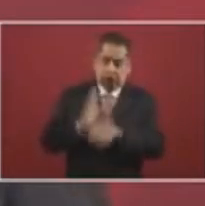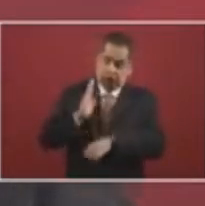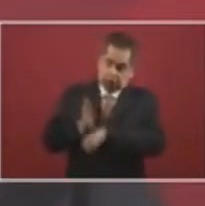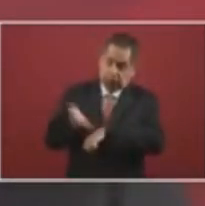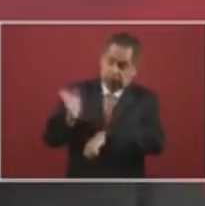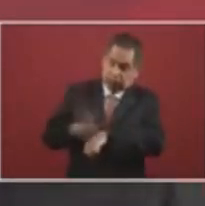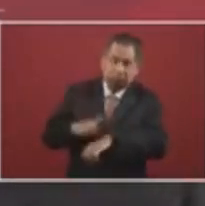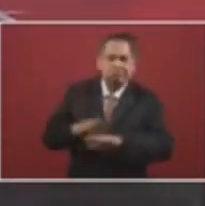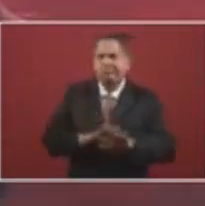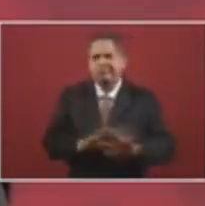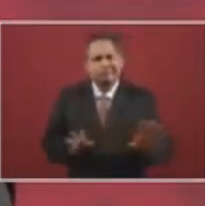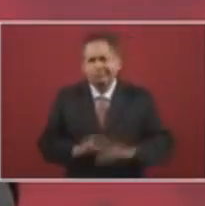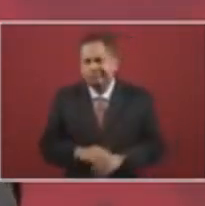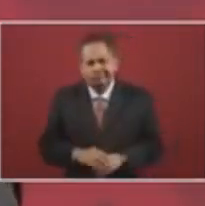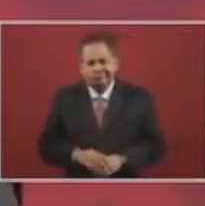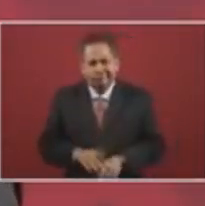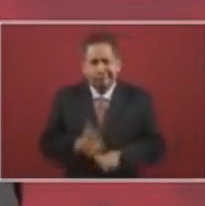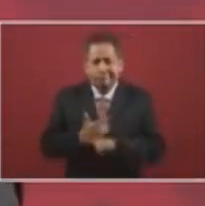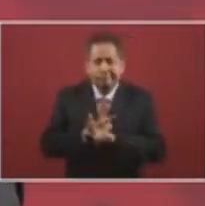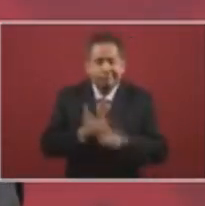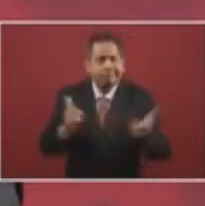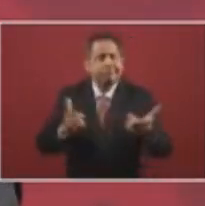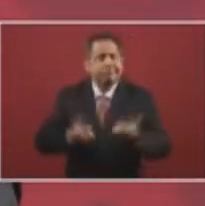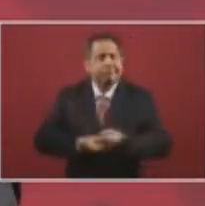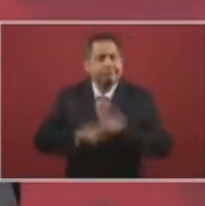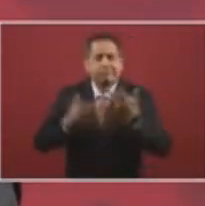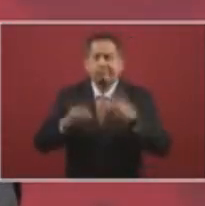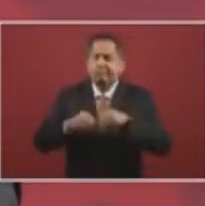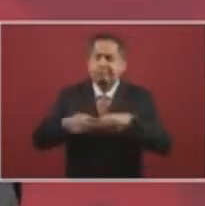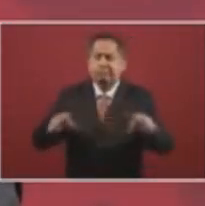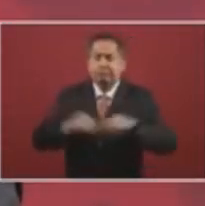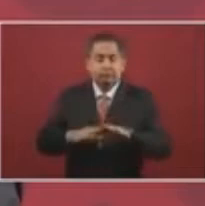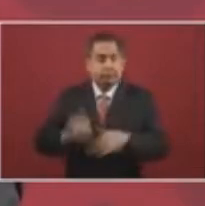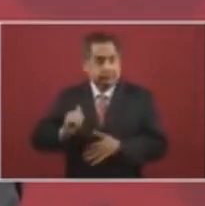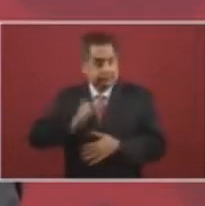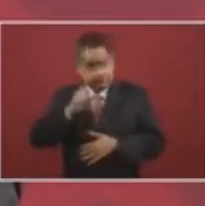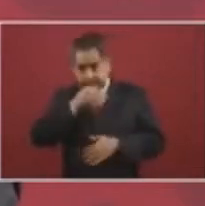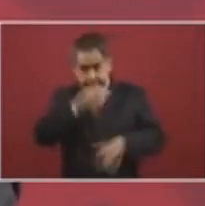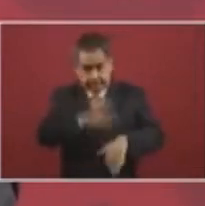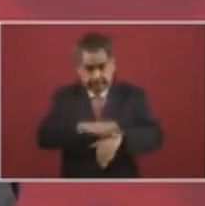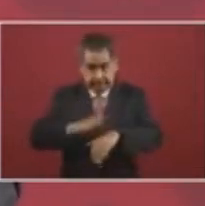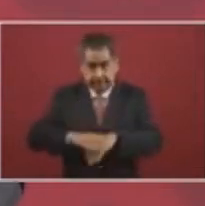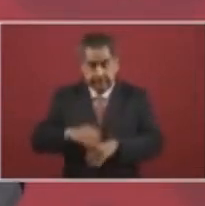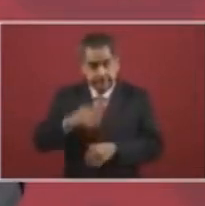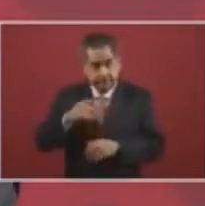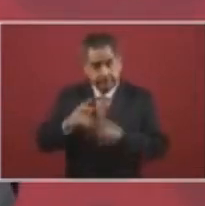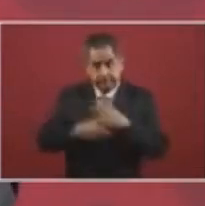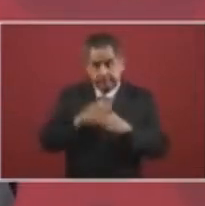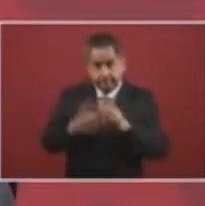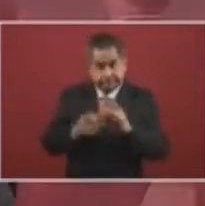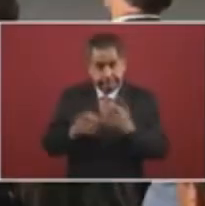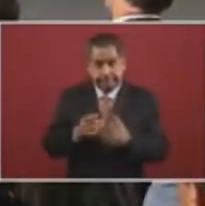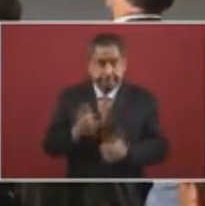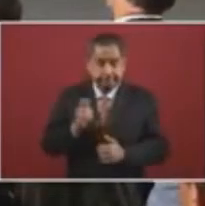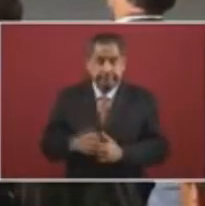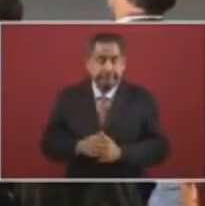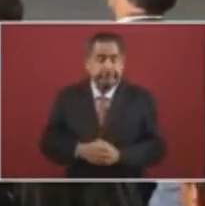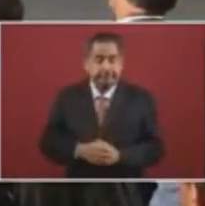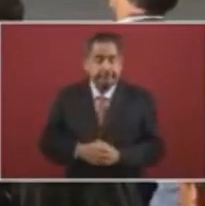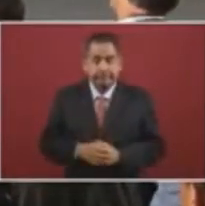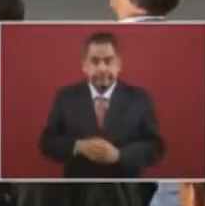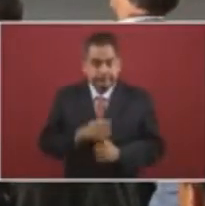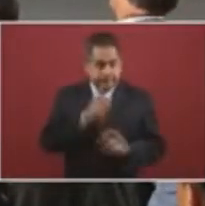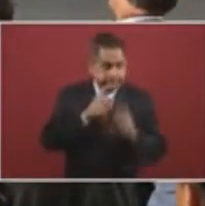tiene que haber libertad absoluta aquí también aprovecho porque tengo que ir este